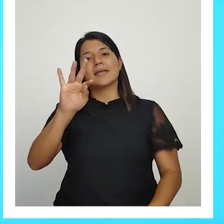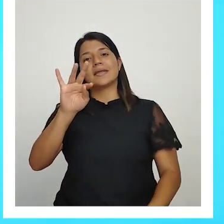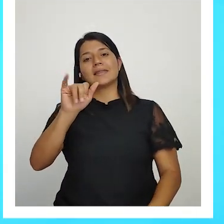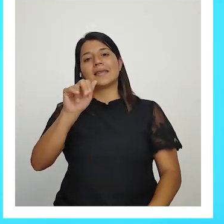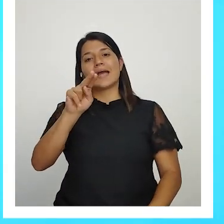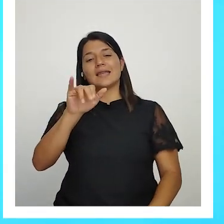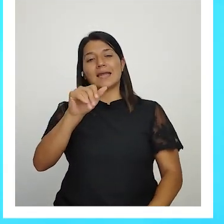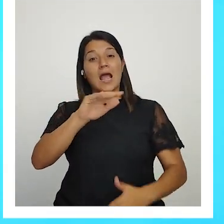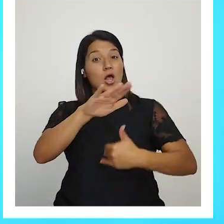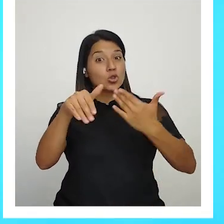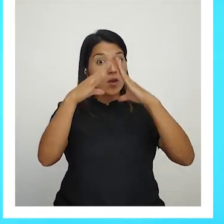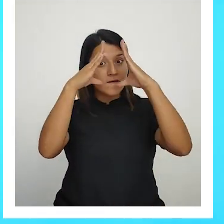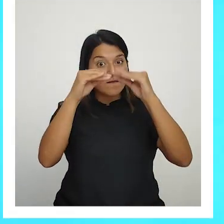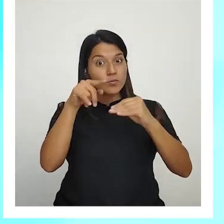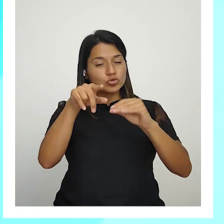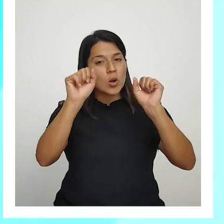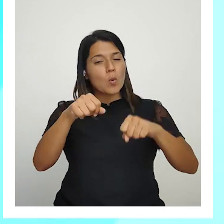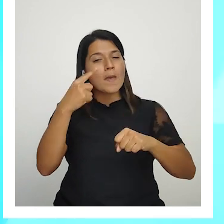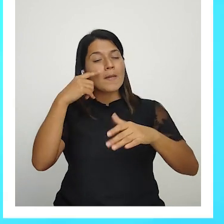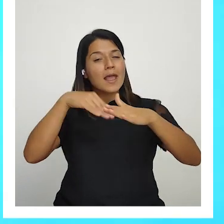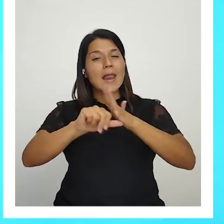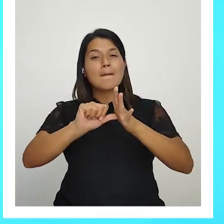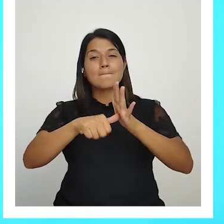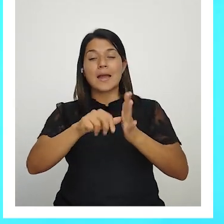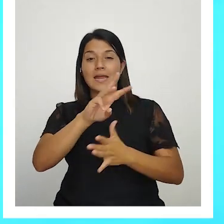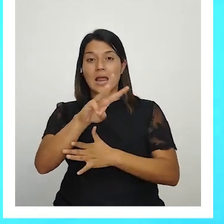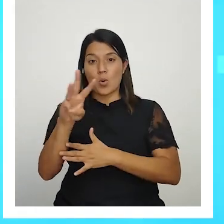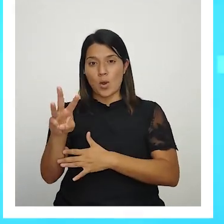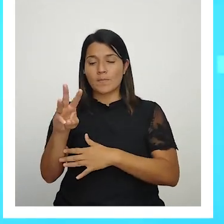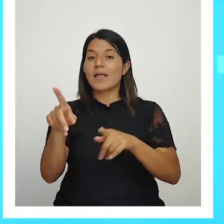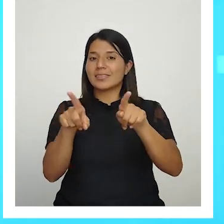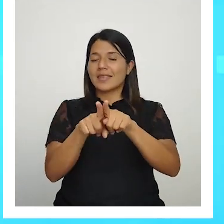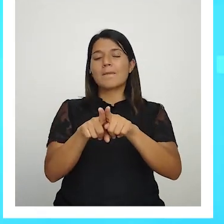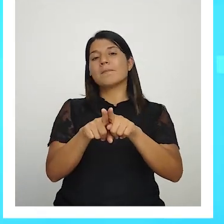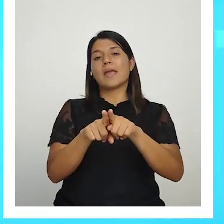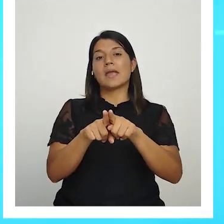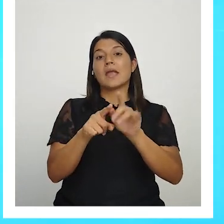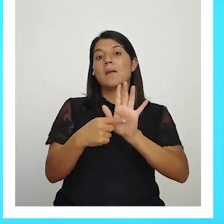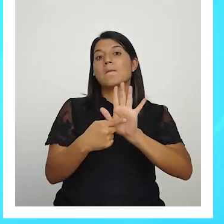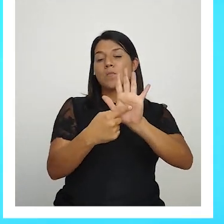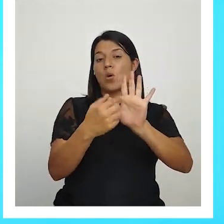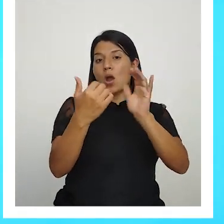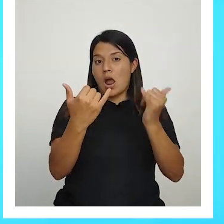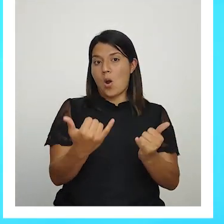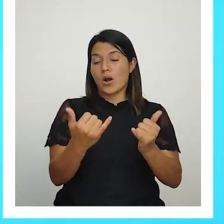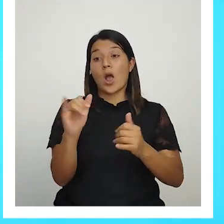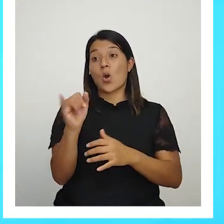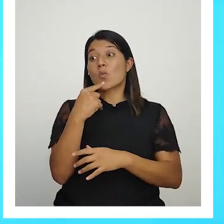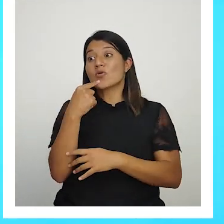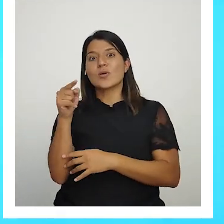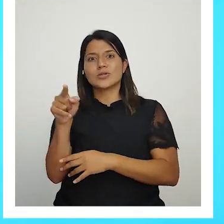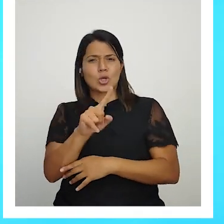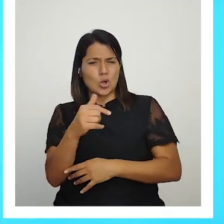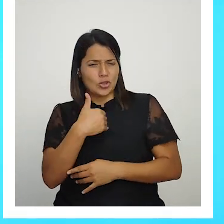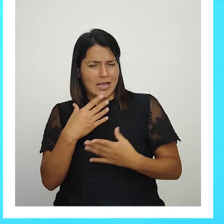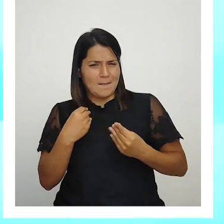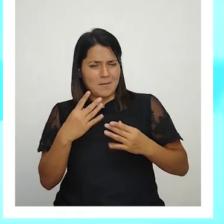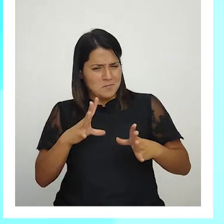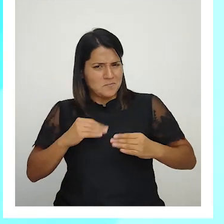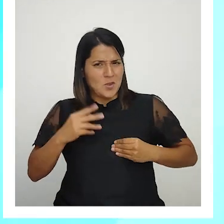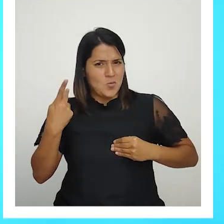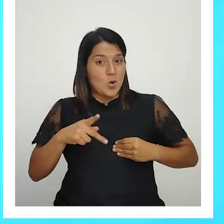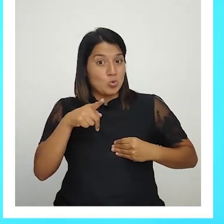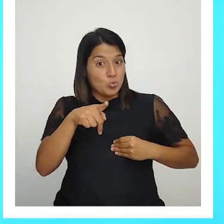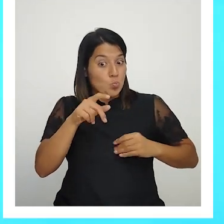la información la puede conseguir en el sitio web que ya ella nos señala. También aparece en pantalla. Y como Glenda lo decía, no tenga miedo,